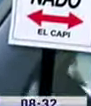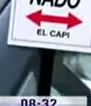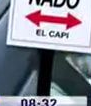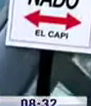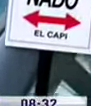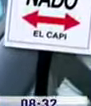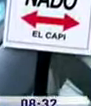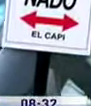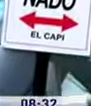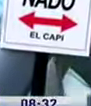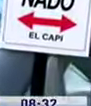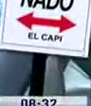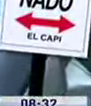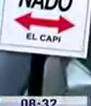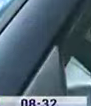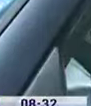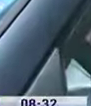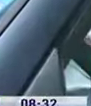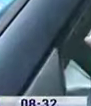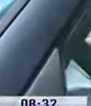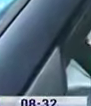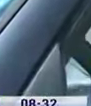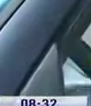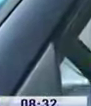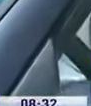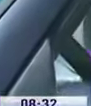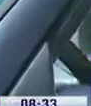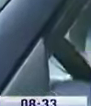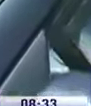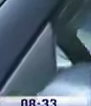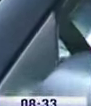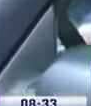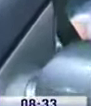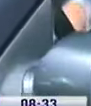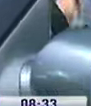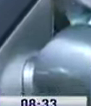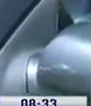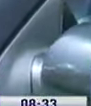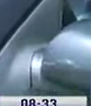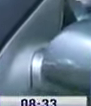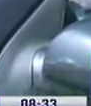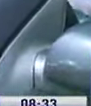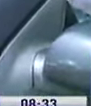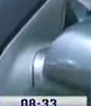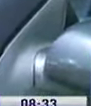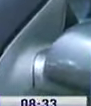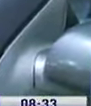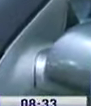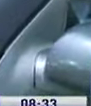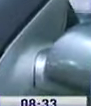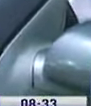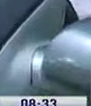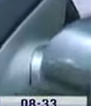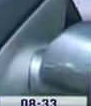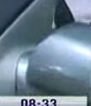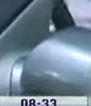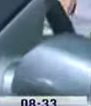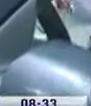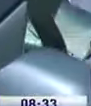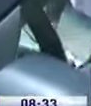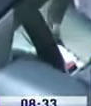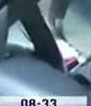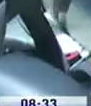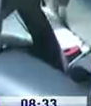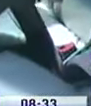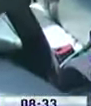Ahí está, pues hay uno, hay dos. Usted dice que me ponga aquí, no sé, no entiendo entonces. Pues chica. La que cuidas, ella dice, póngase ahí. Por eso es que